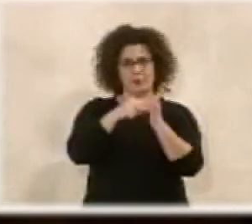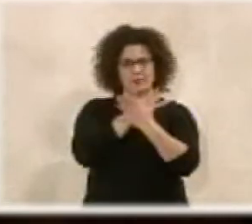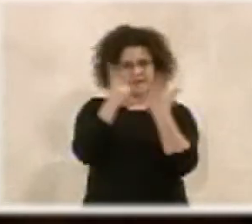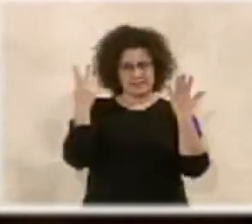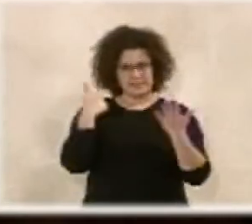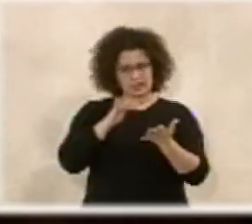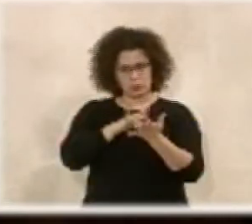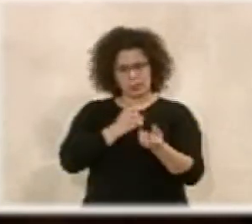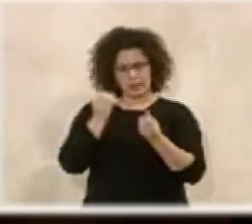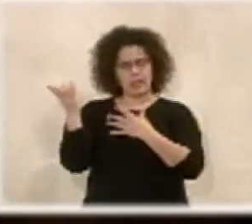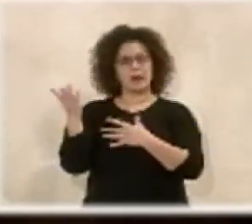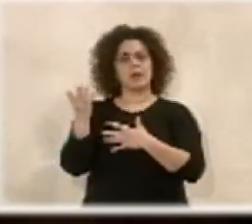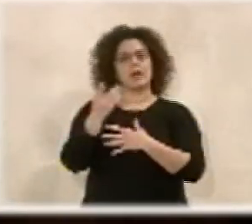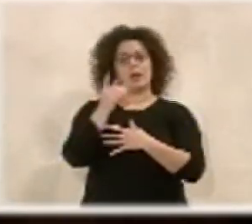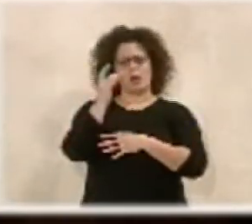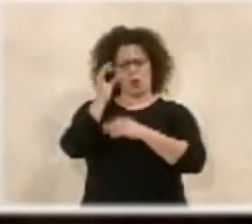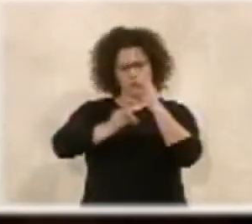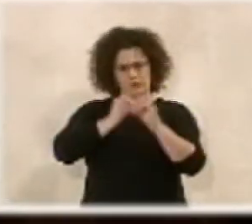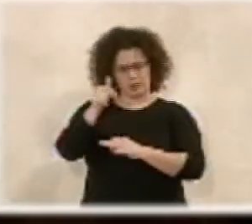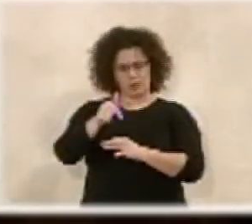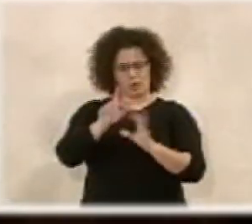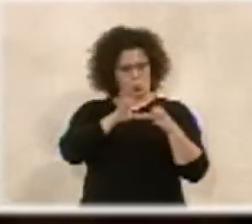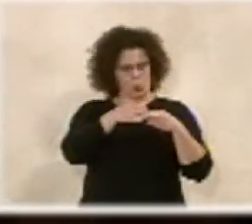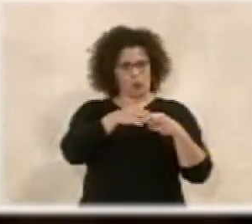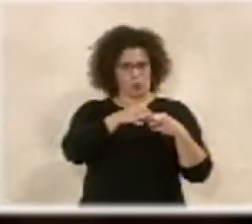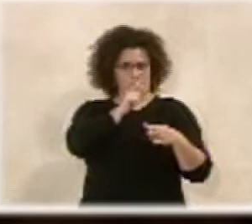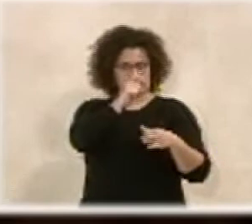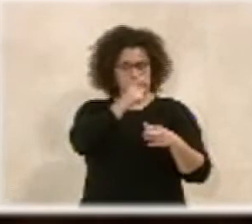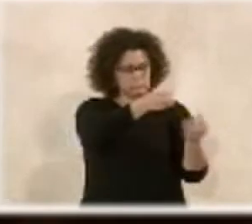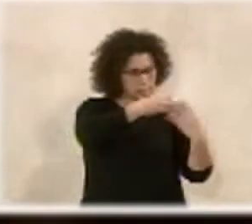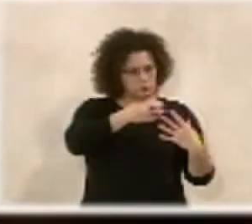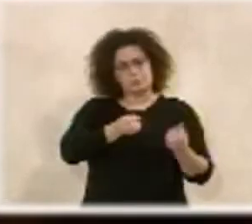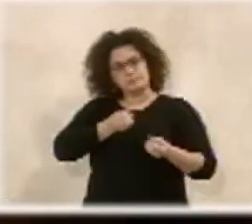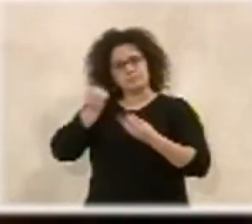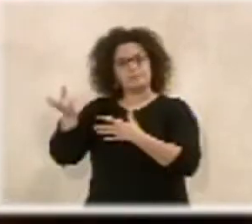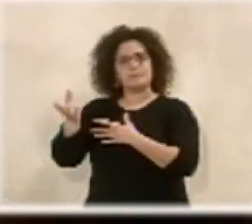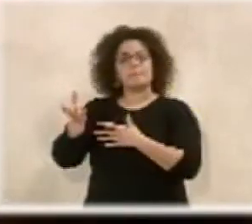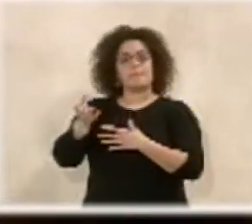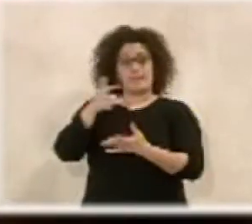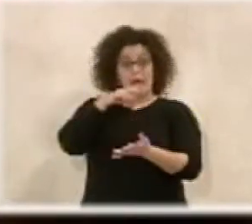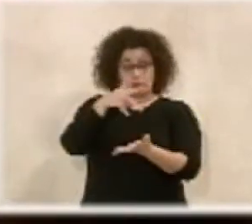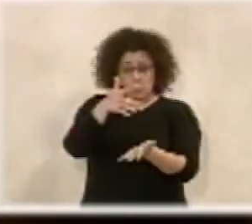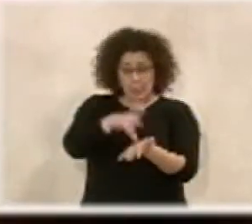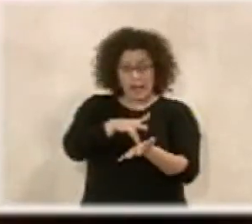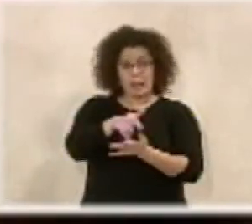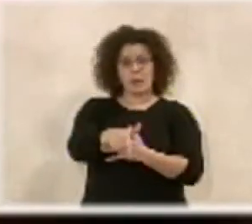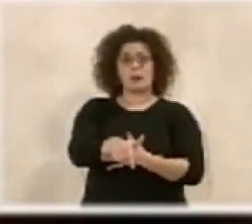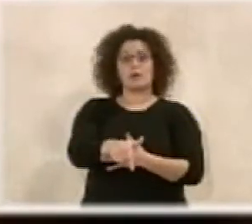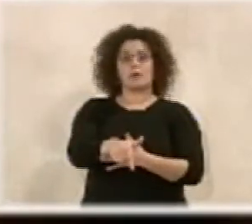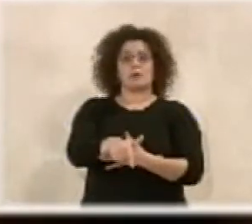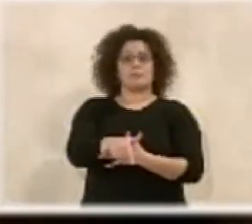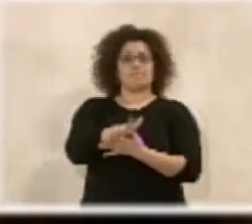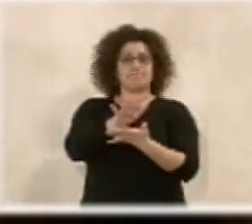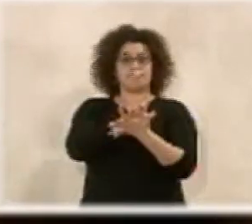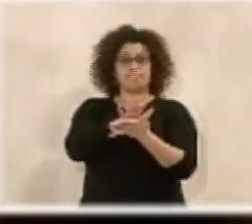2017. Lo realizó este grupo municipal en nombre de esta asociación de vecinos y al día de hoy, pues, dado la